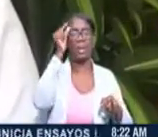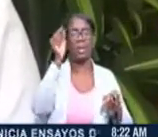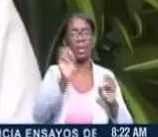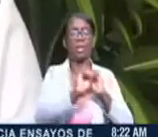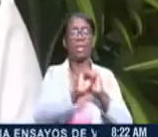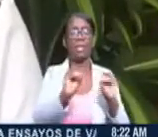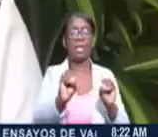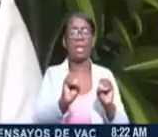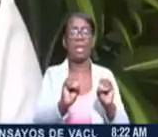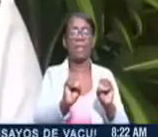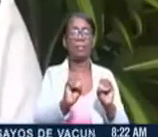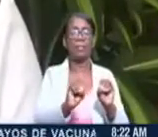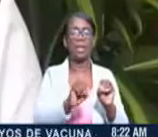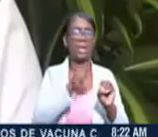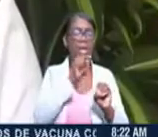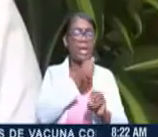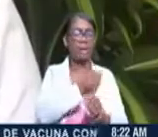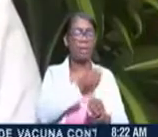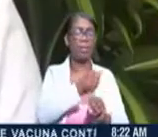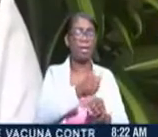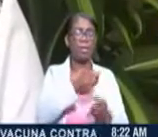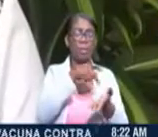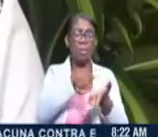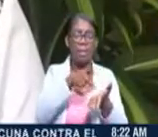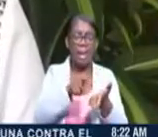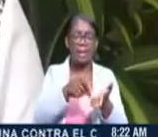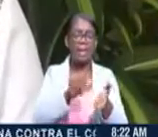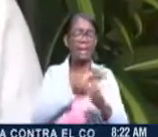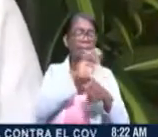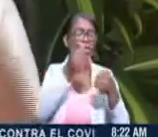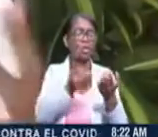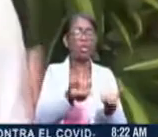Ellos generan empleo, pagan todos sus impuestos,